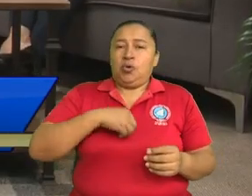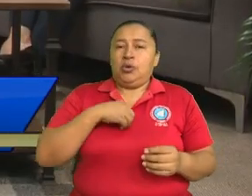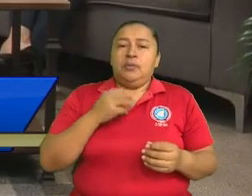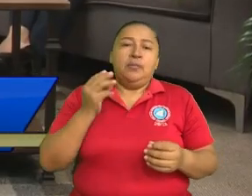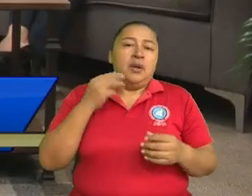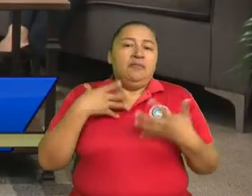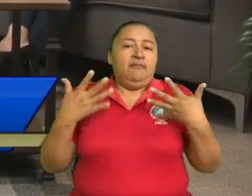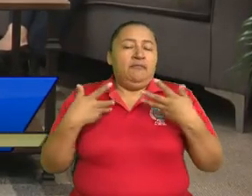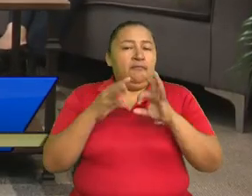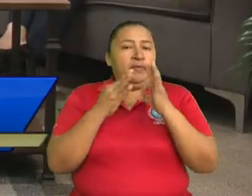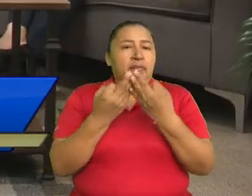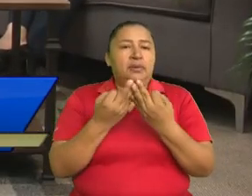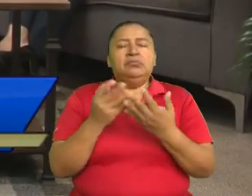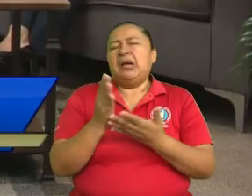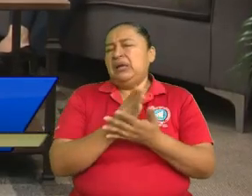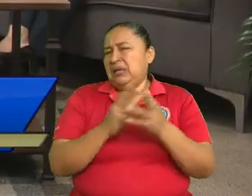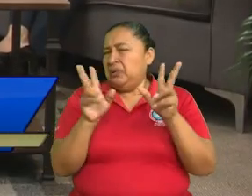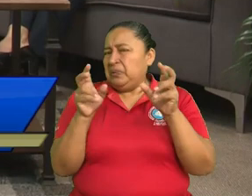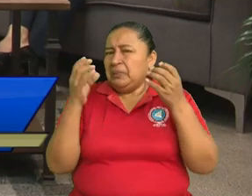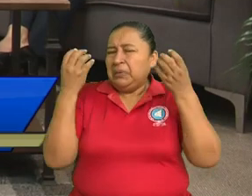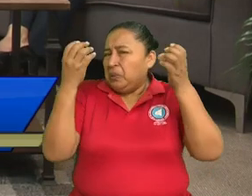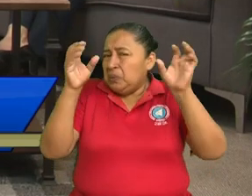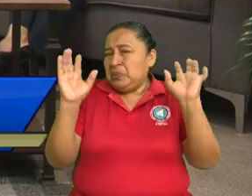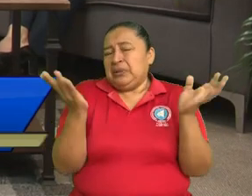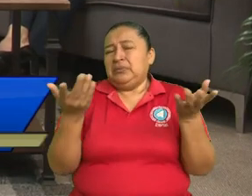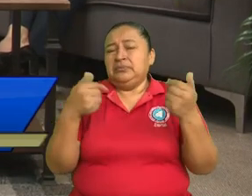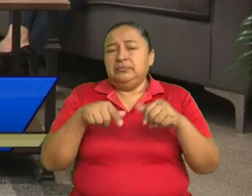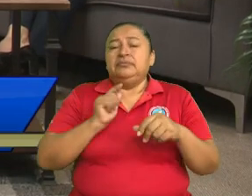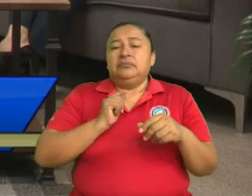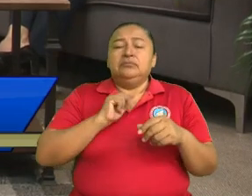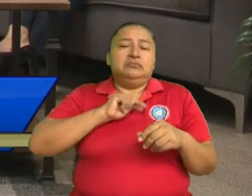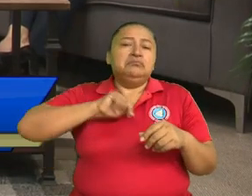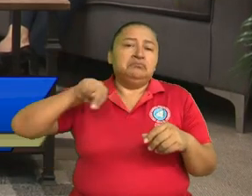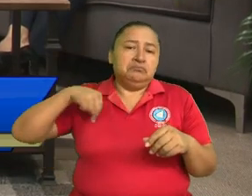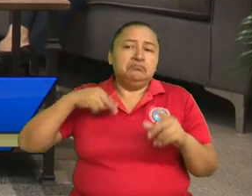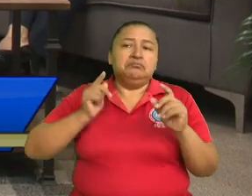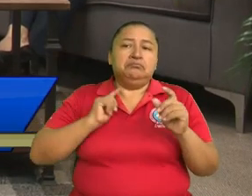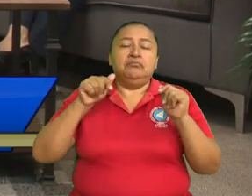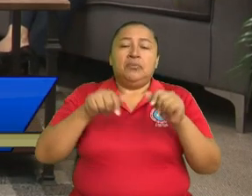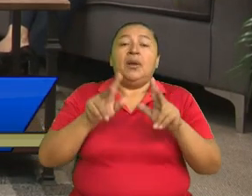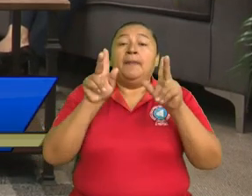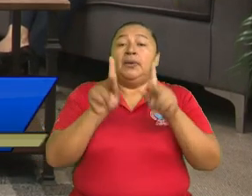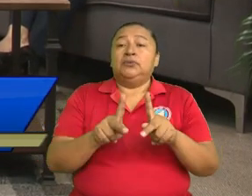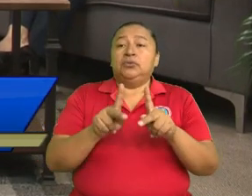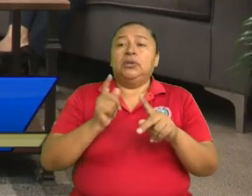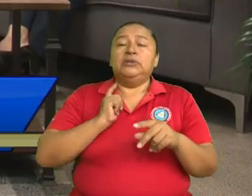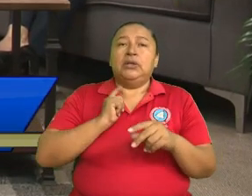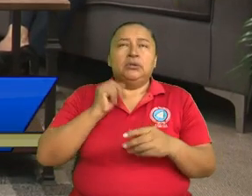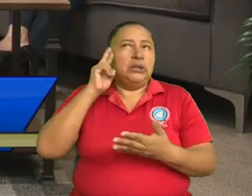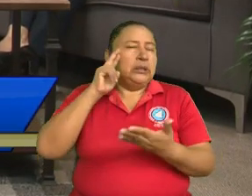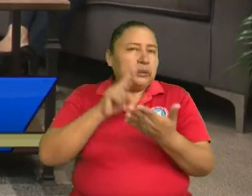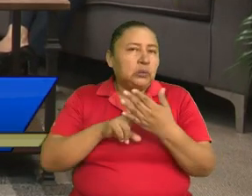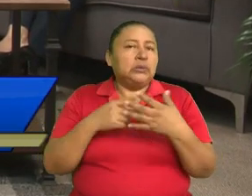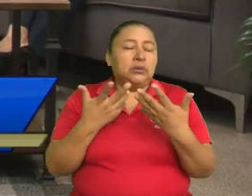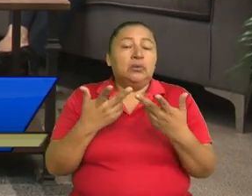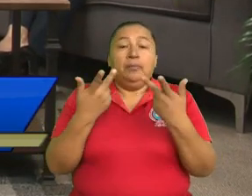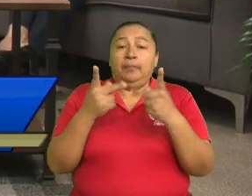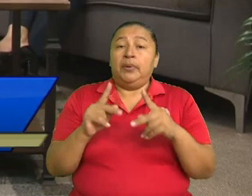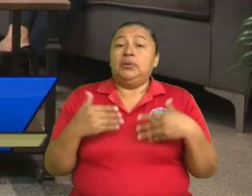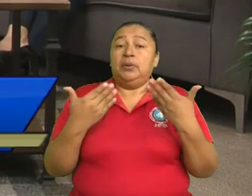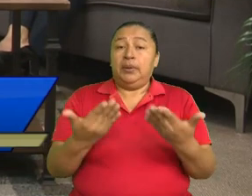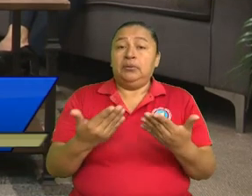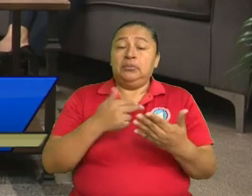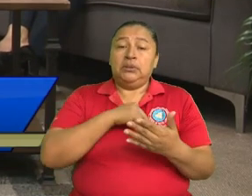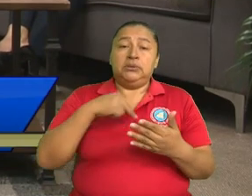disfrutan. Entonces es un asunto cultural ya es un asunto que ya nosotros lo tenemos, ya la población lo tiene ya interiorizado. Pero además de eso,